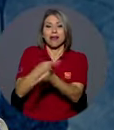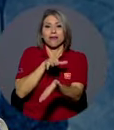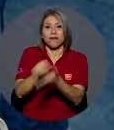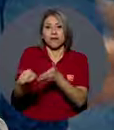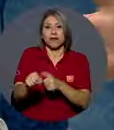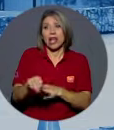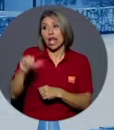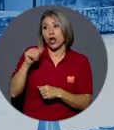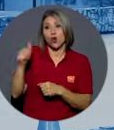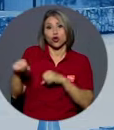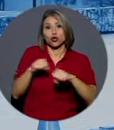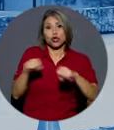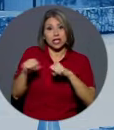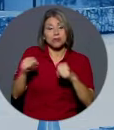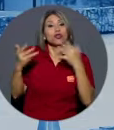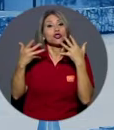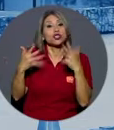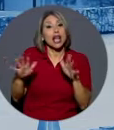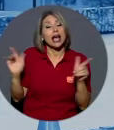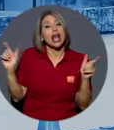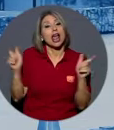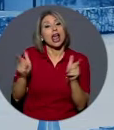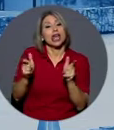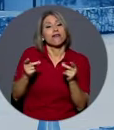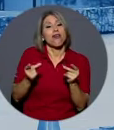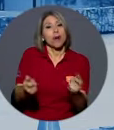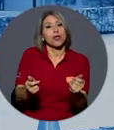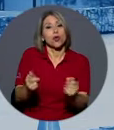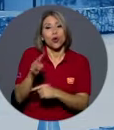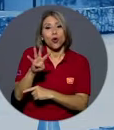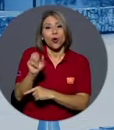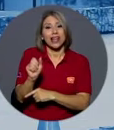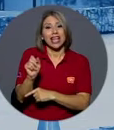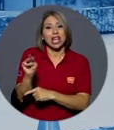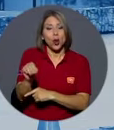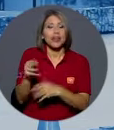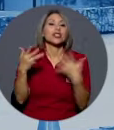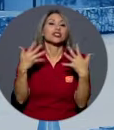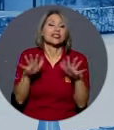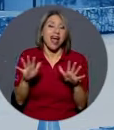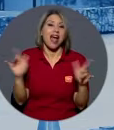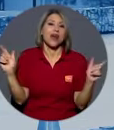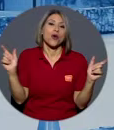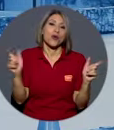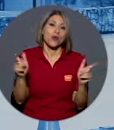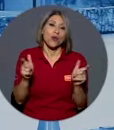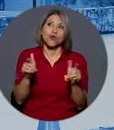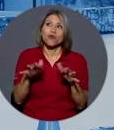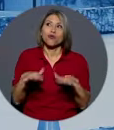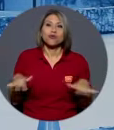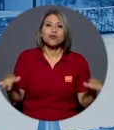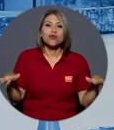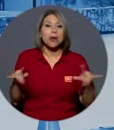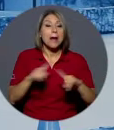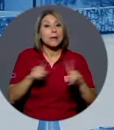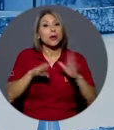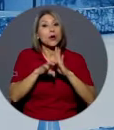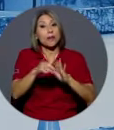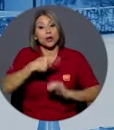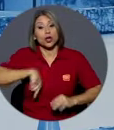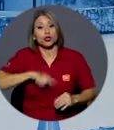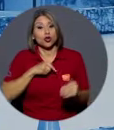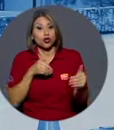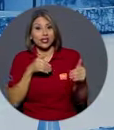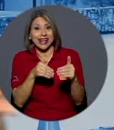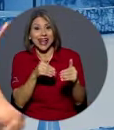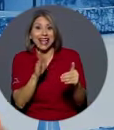sismos se atenúan muy rápido, ya a 40 kilómetros esa energía de alta frecuencia se ha atenuado, la ha asumido, la ha consumido el medio. Pero cuando